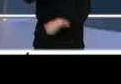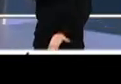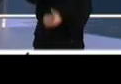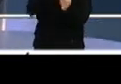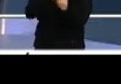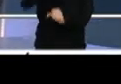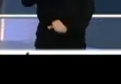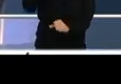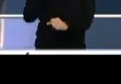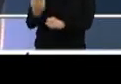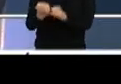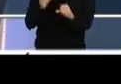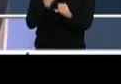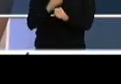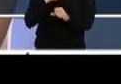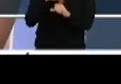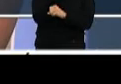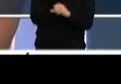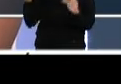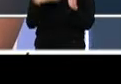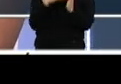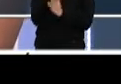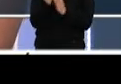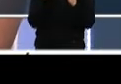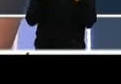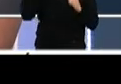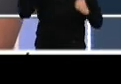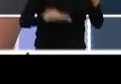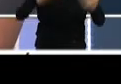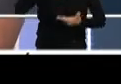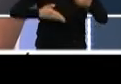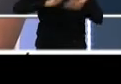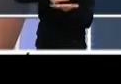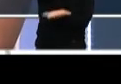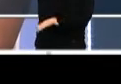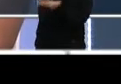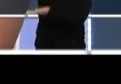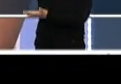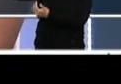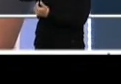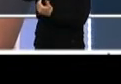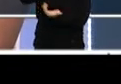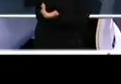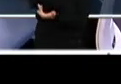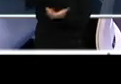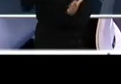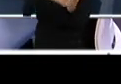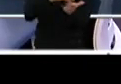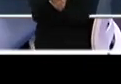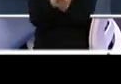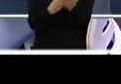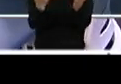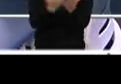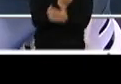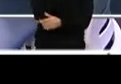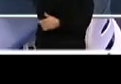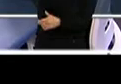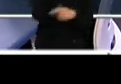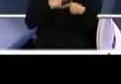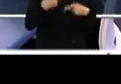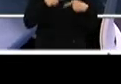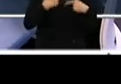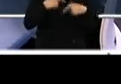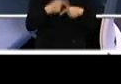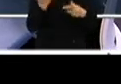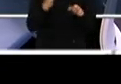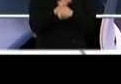el año pasado. Este año más bien vamos por 100,000 dibujos. Esperamos llegar. Entonces imagínate 100,000 dibujos y van a ganar 6 ganadores.